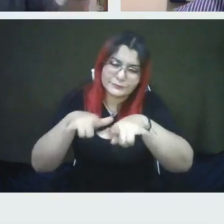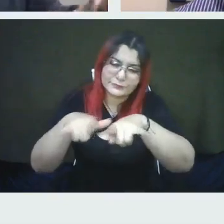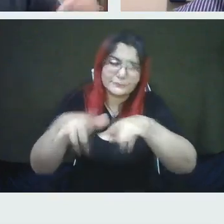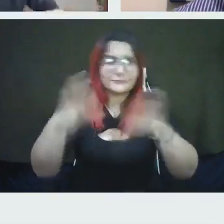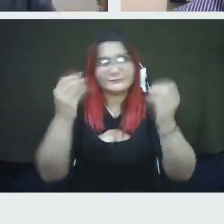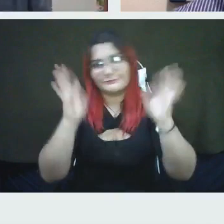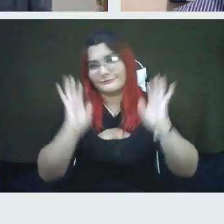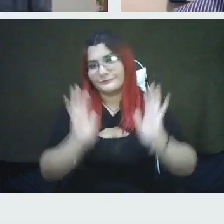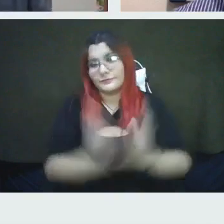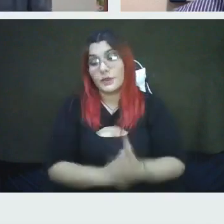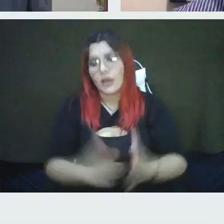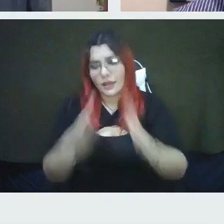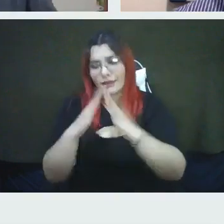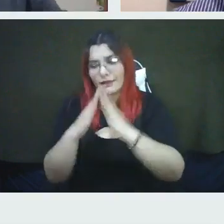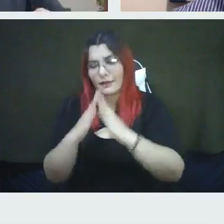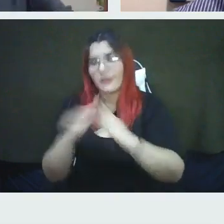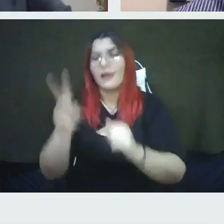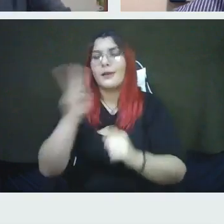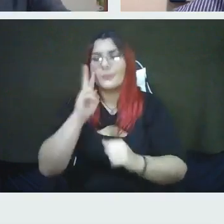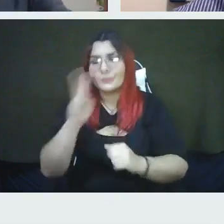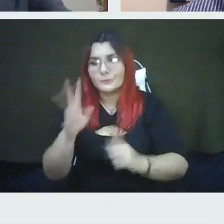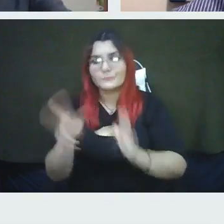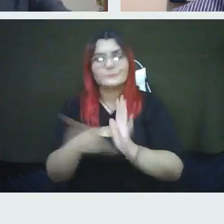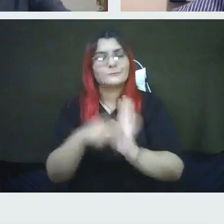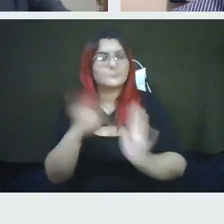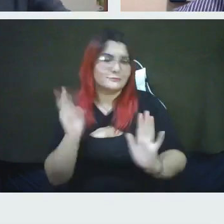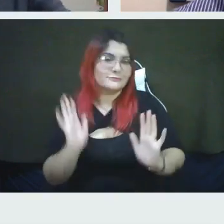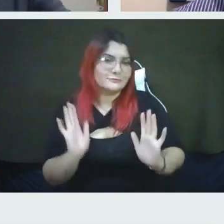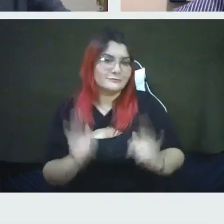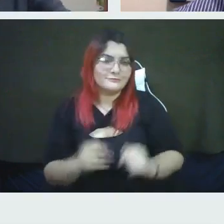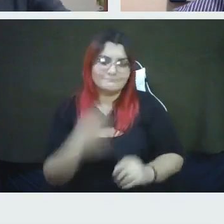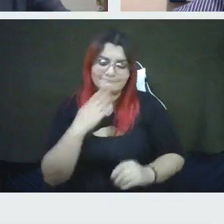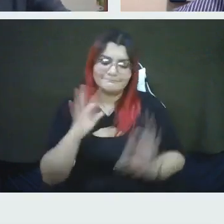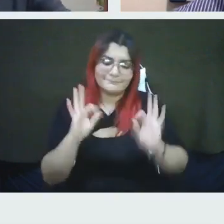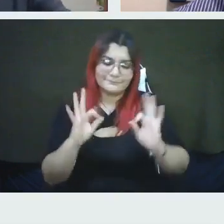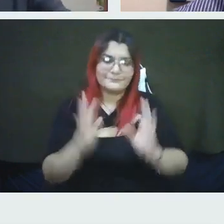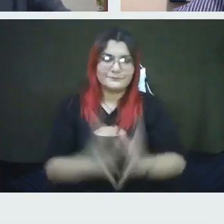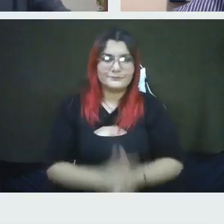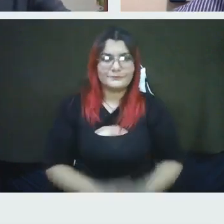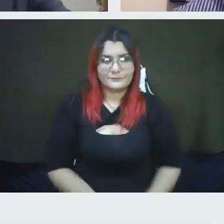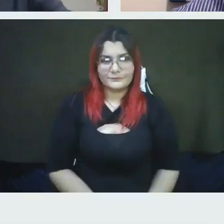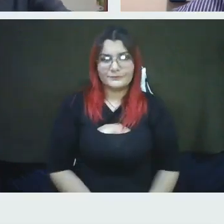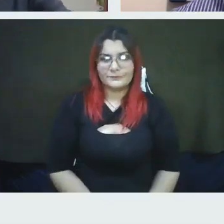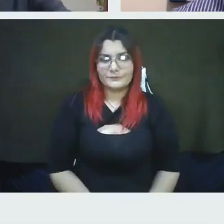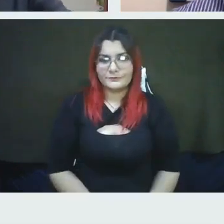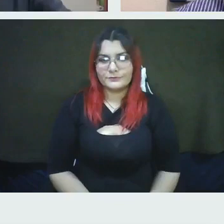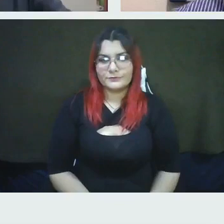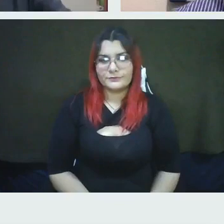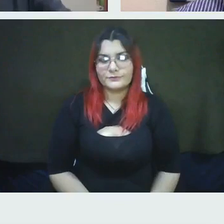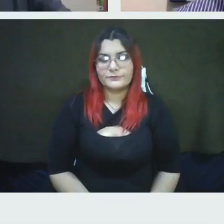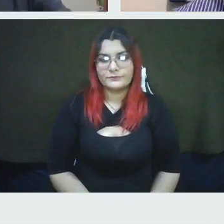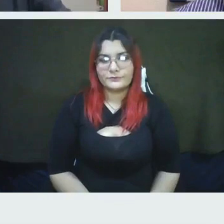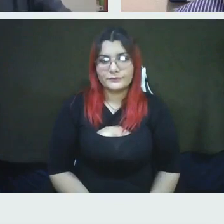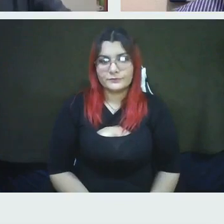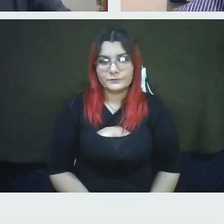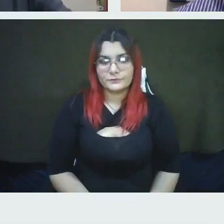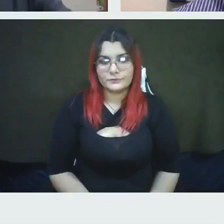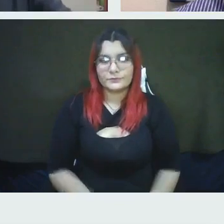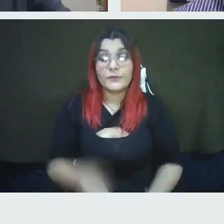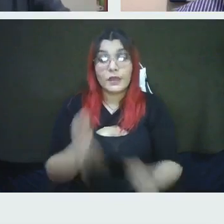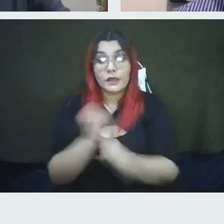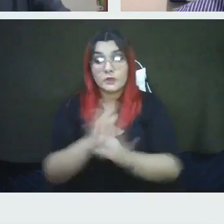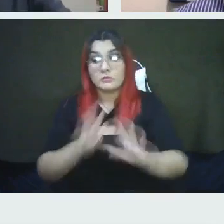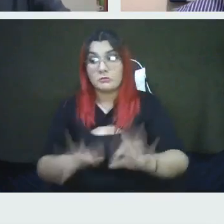estén en casa, vuelven a ver el programa y eso es maravilloso porque la información que queda es sumamente valiosa. Y bueno, pues como decíamos,